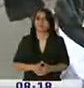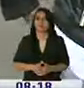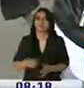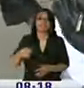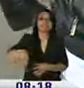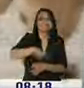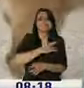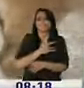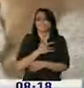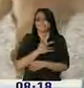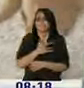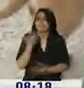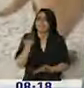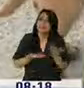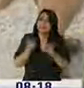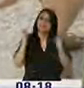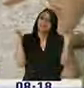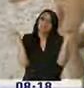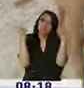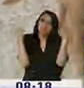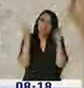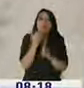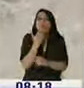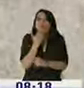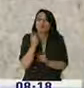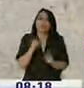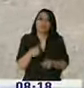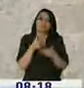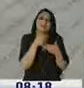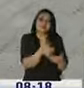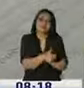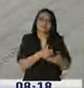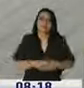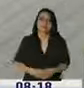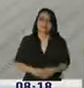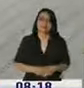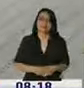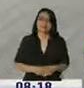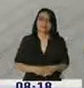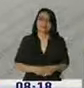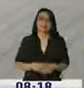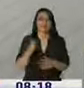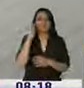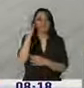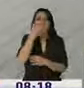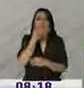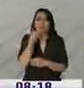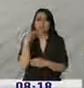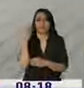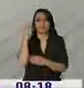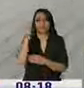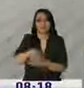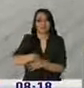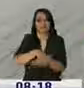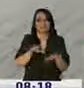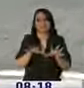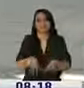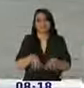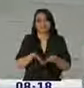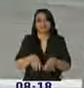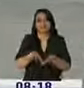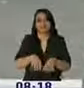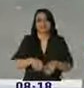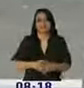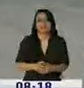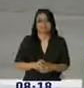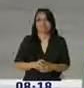esperanza de que alguna fundación pueda colaborar con esta causa y les dé un futuro mejor a todos estos peluditos que